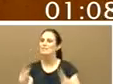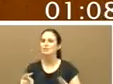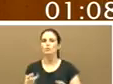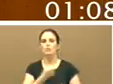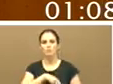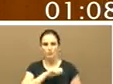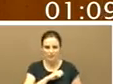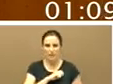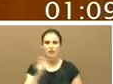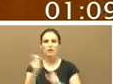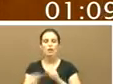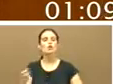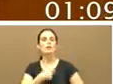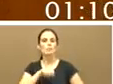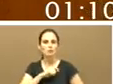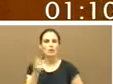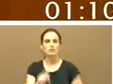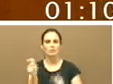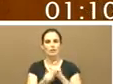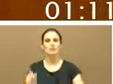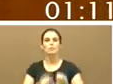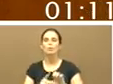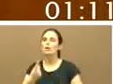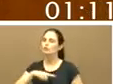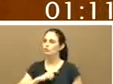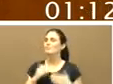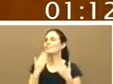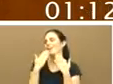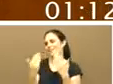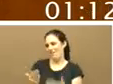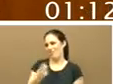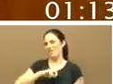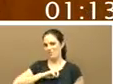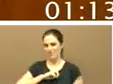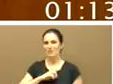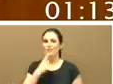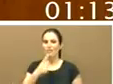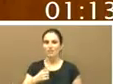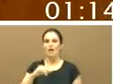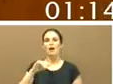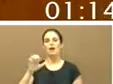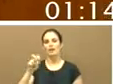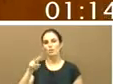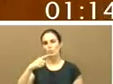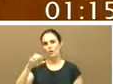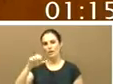los españoles y los extremeños no lo agradecerán. Decía Eugenio de Nora, poeta,